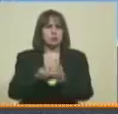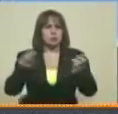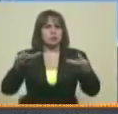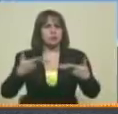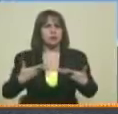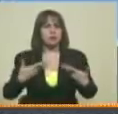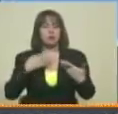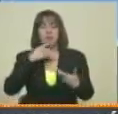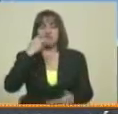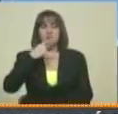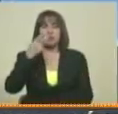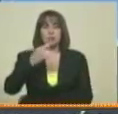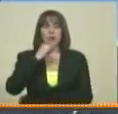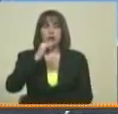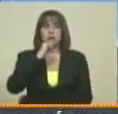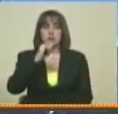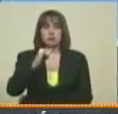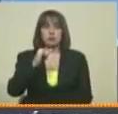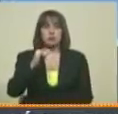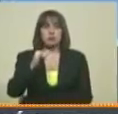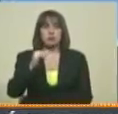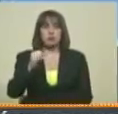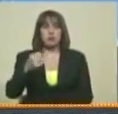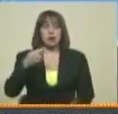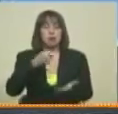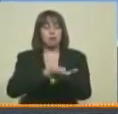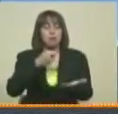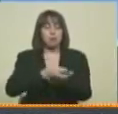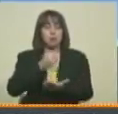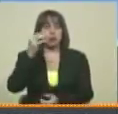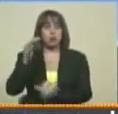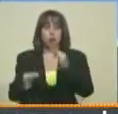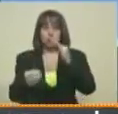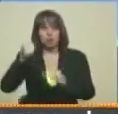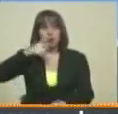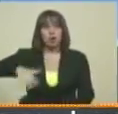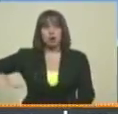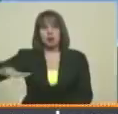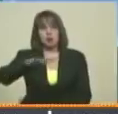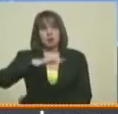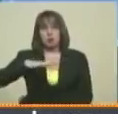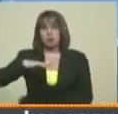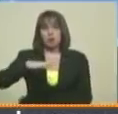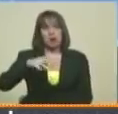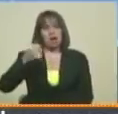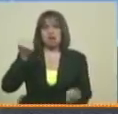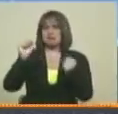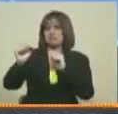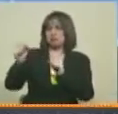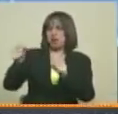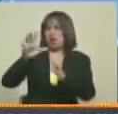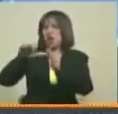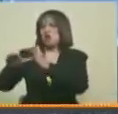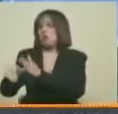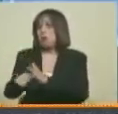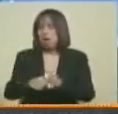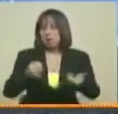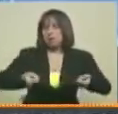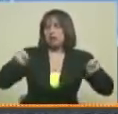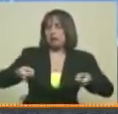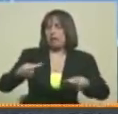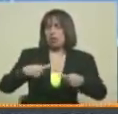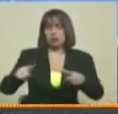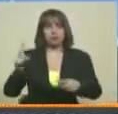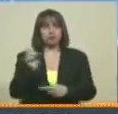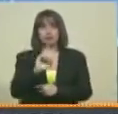información de la producción, la distribución y el precio justo, el pueblo no deja que roben en una esquina, en un abasto, en una